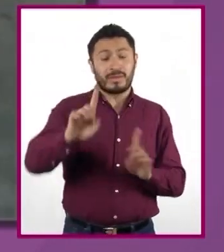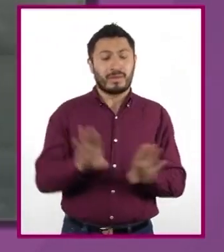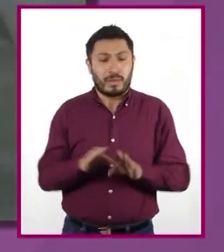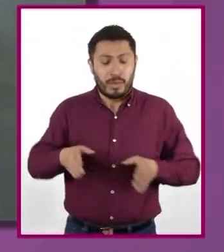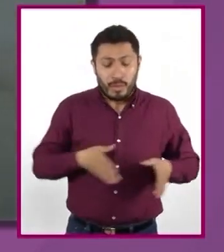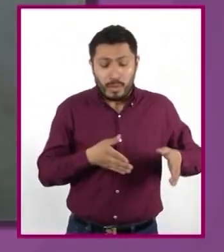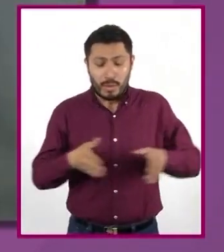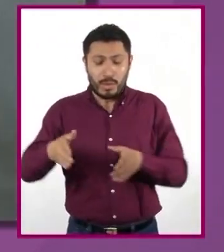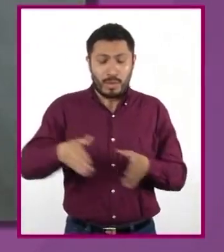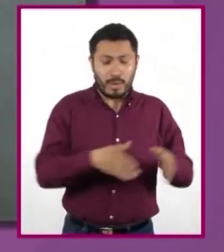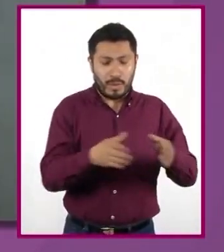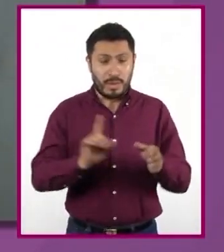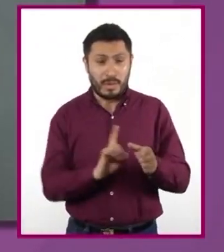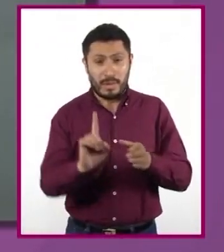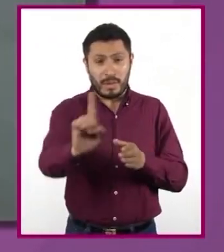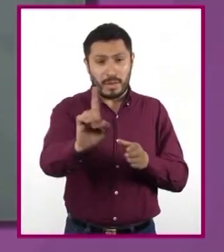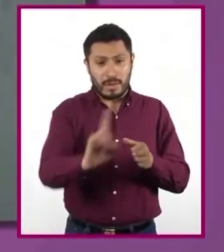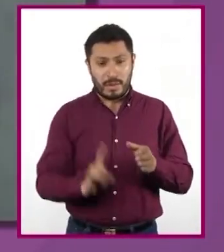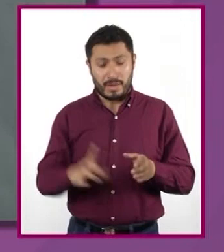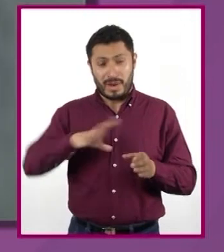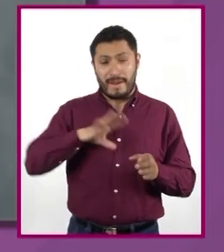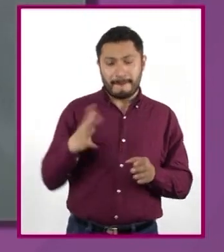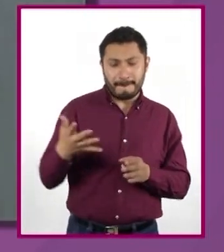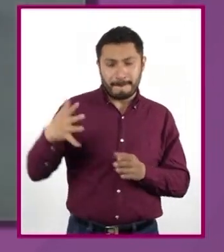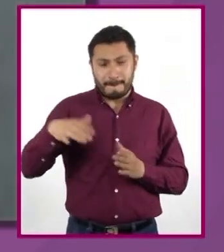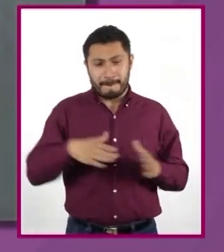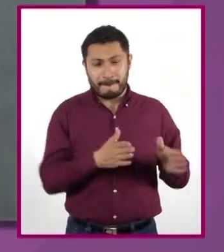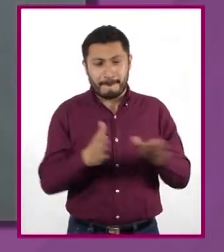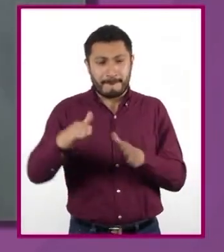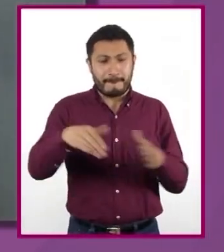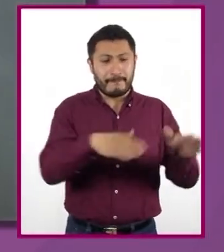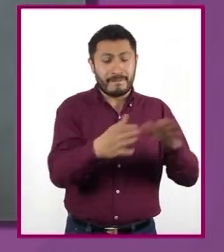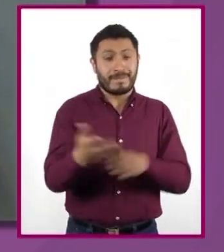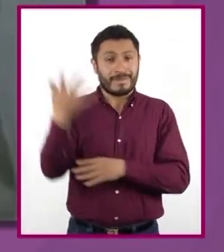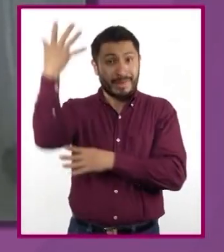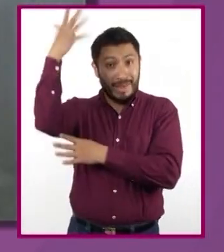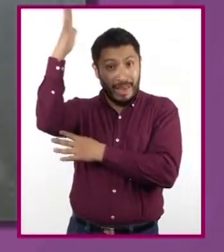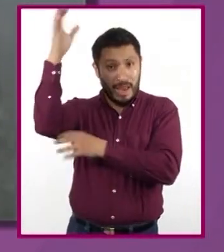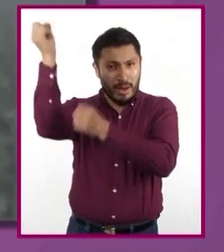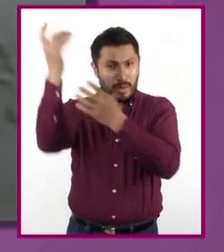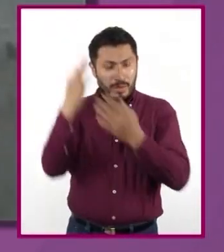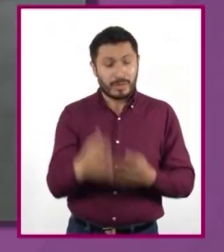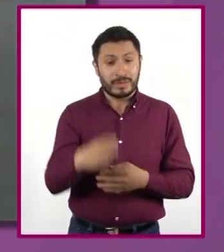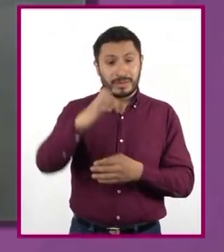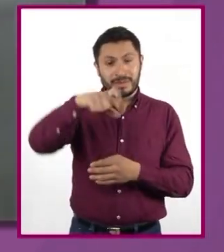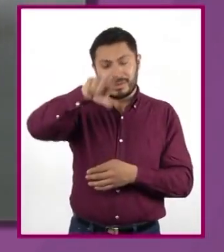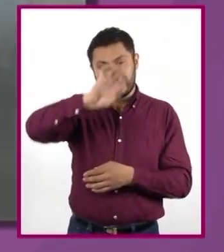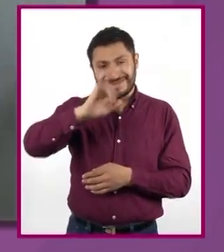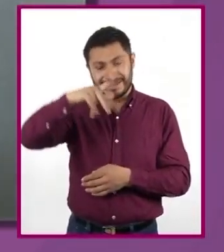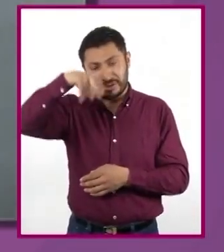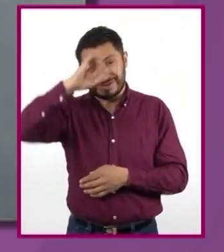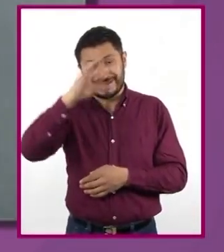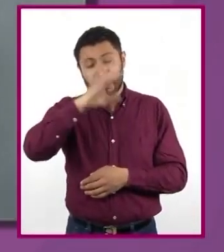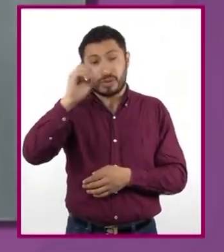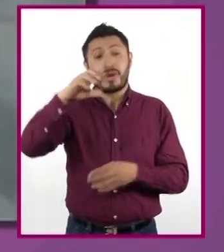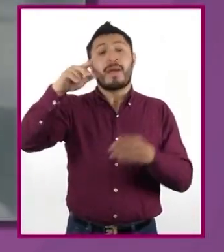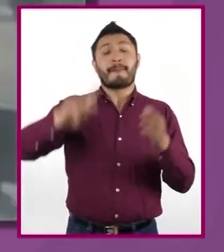con idas y vueltas que tiene una prolongación alineada con las salidas del sol en los equinoccios de primavera y